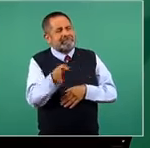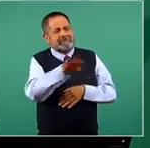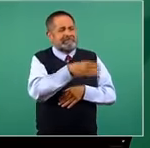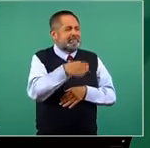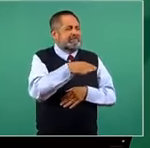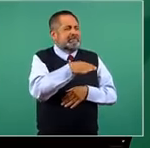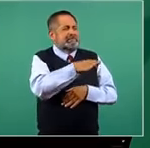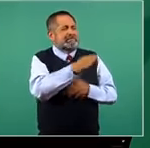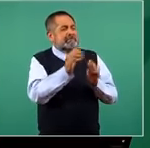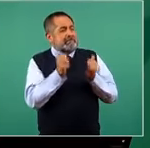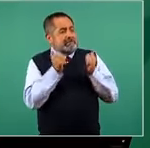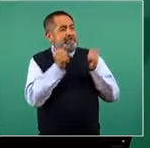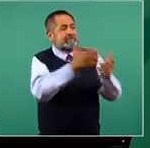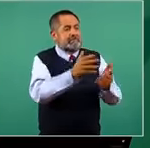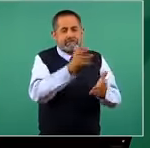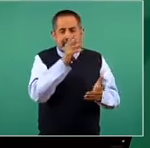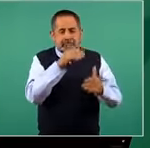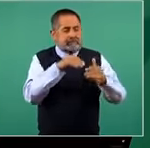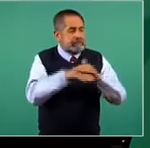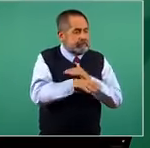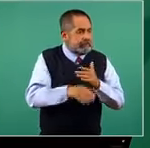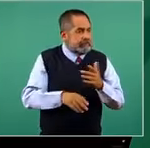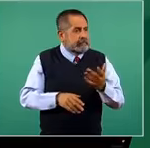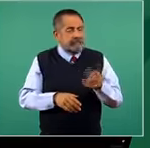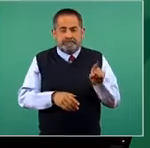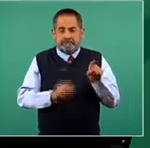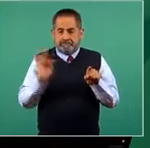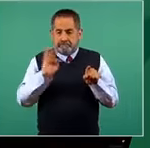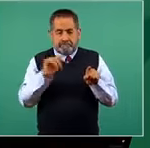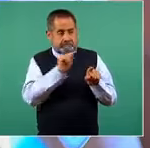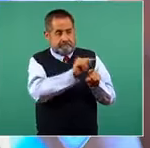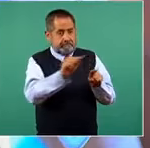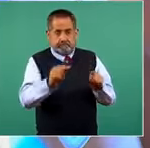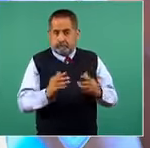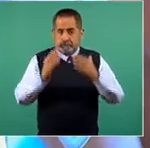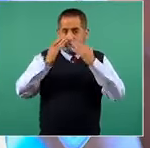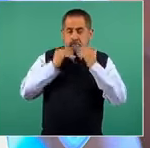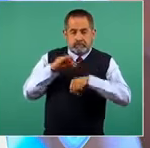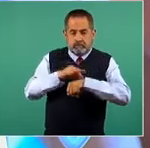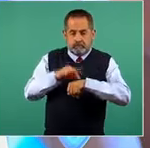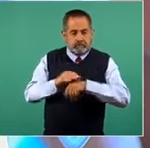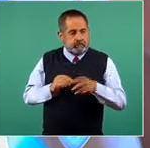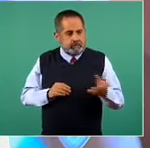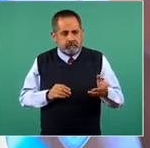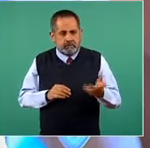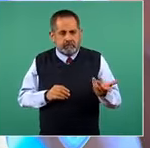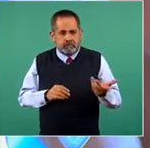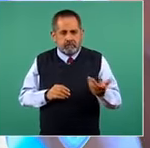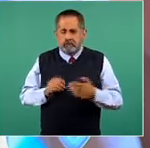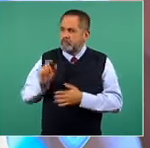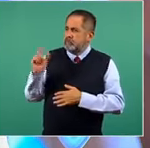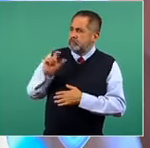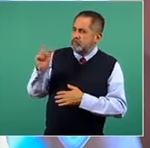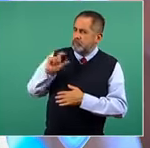se llega a una zona de difícil acceso y usted nunca ha tenido servicios. Usted seguramente se pregunta, ¿cuándo